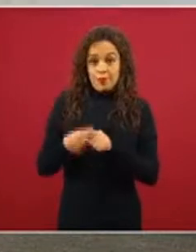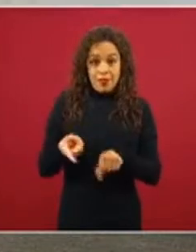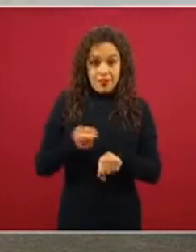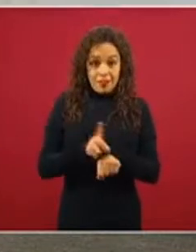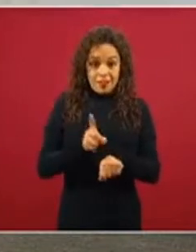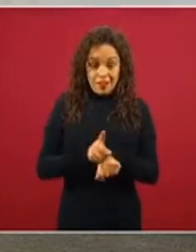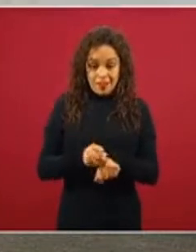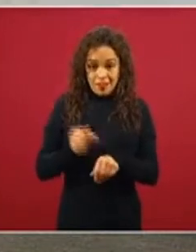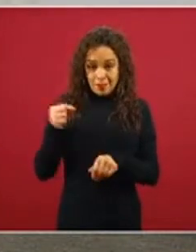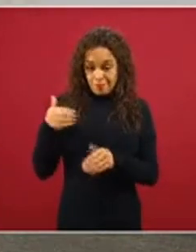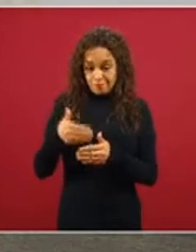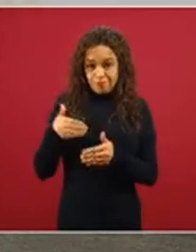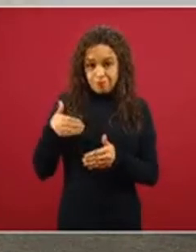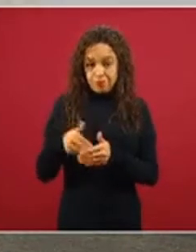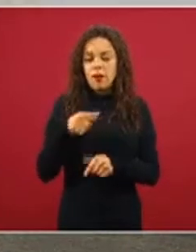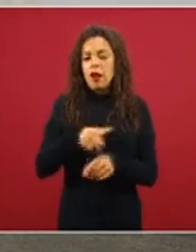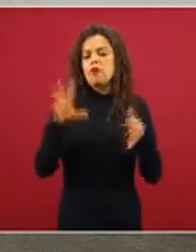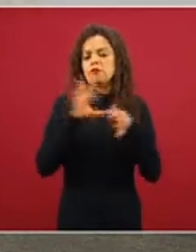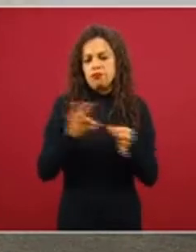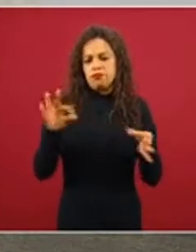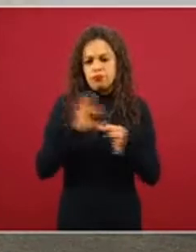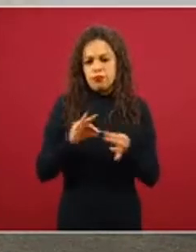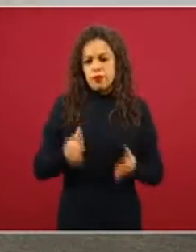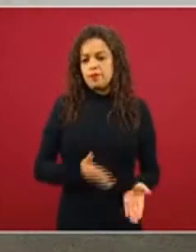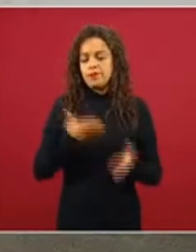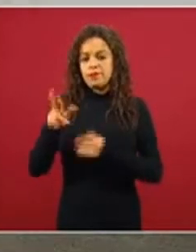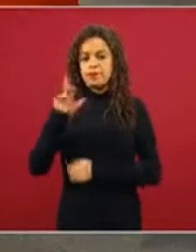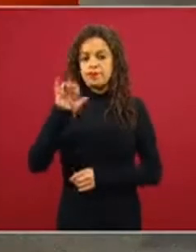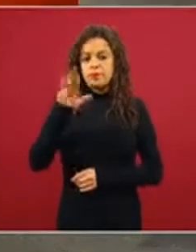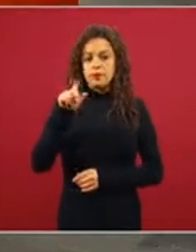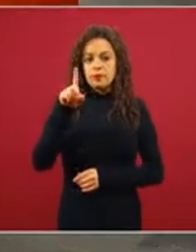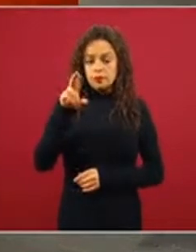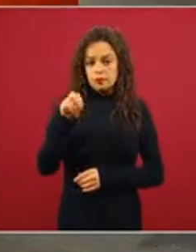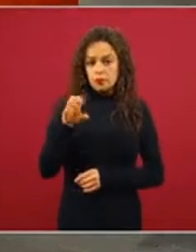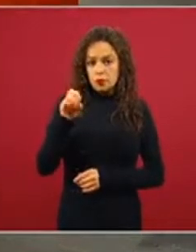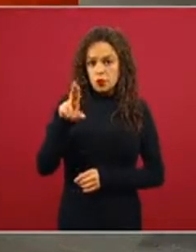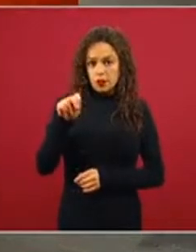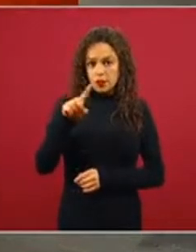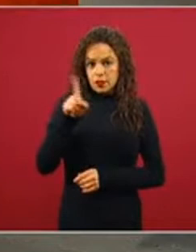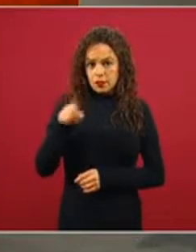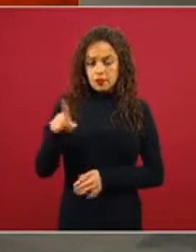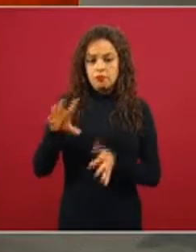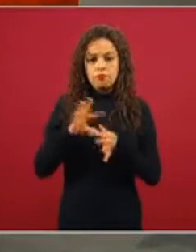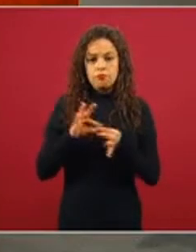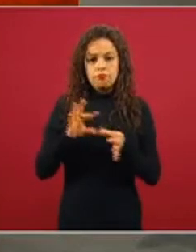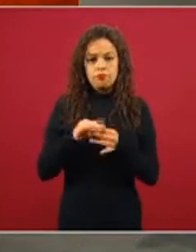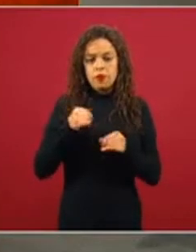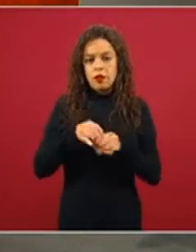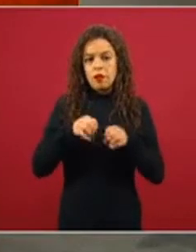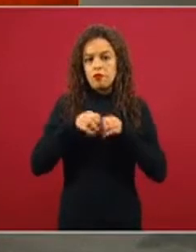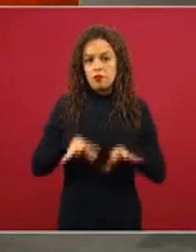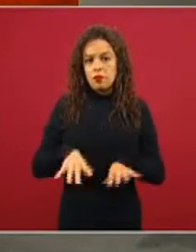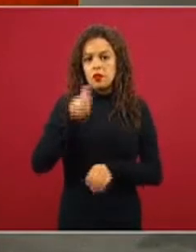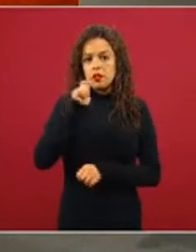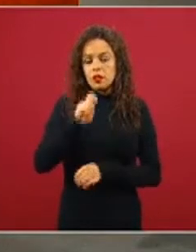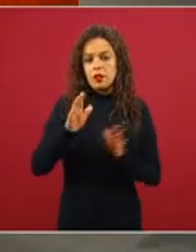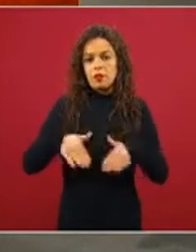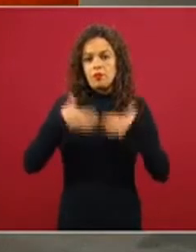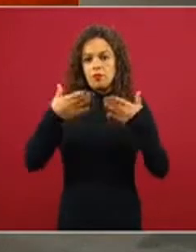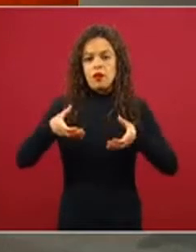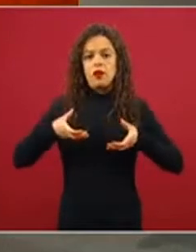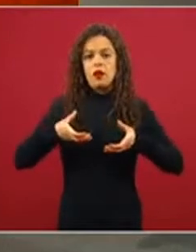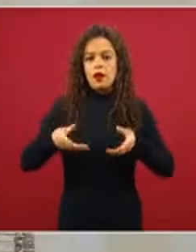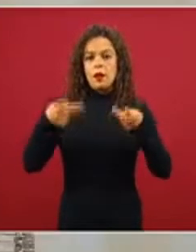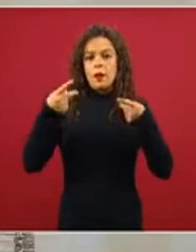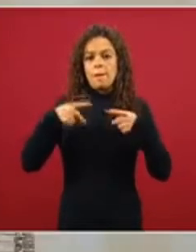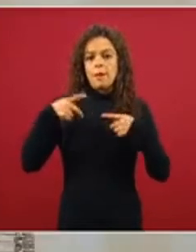Y el doctor Ricardo Cortés, director general de Promoción de la Salud, nos presentará el informe de movilidad en el espacio público con